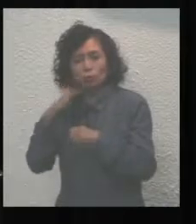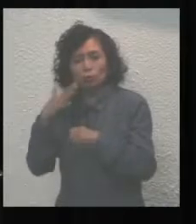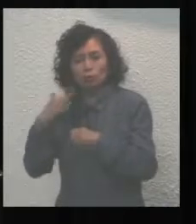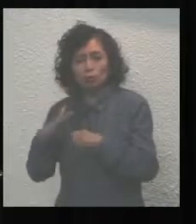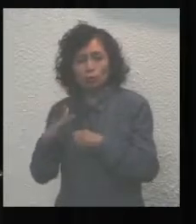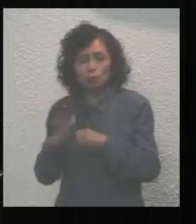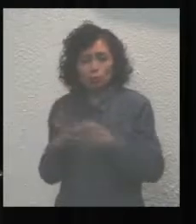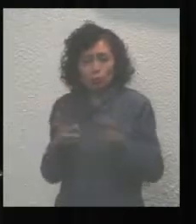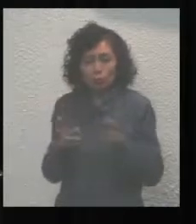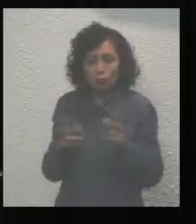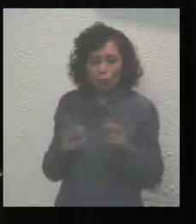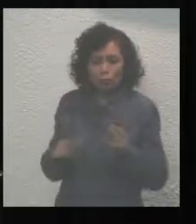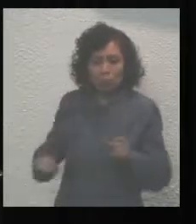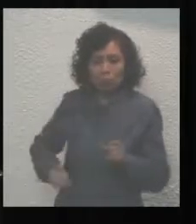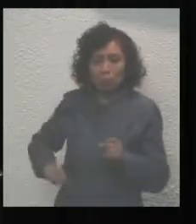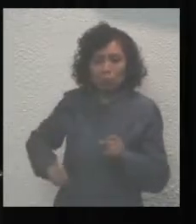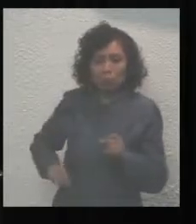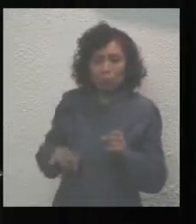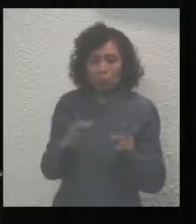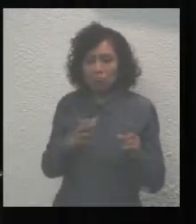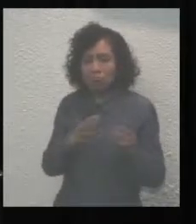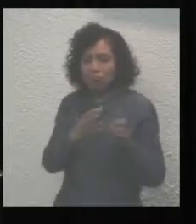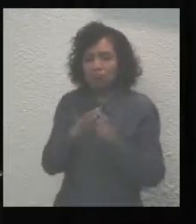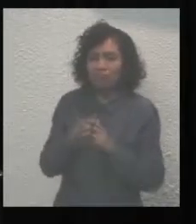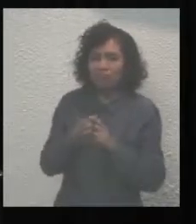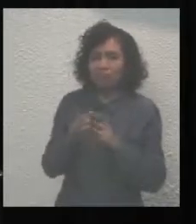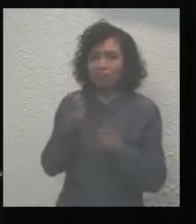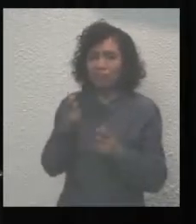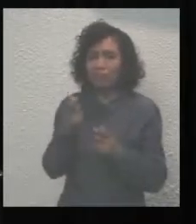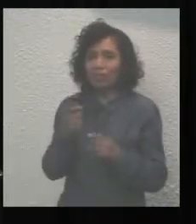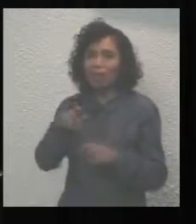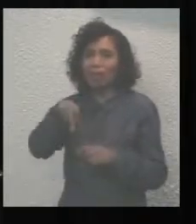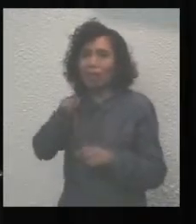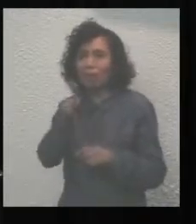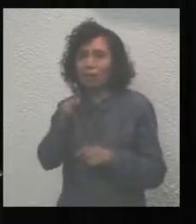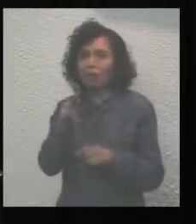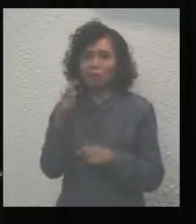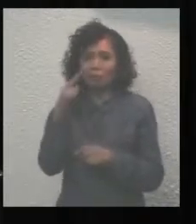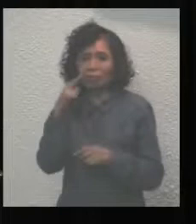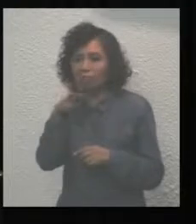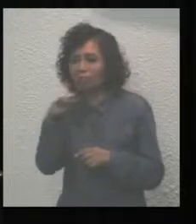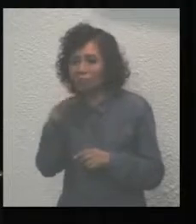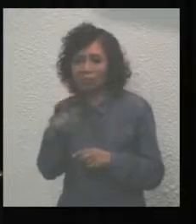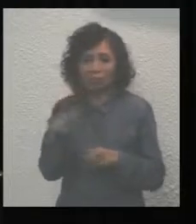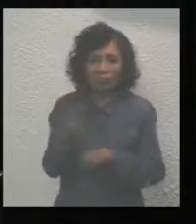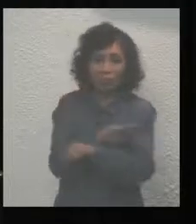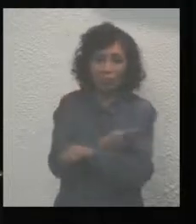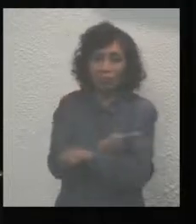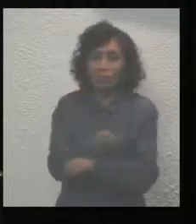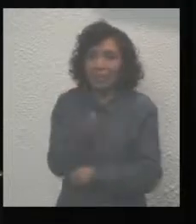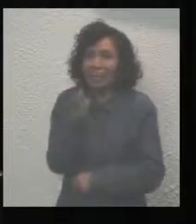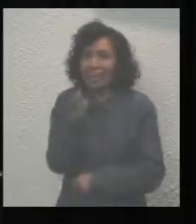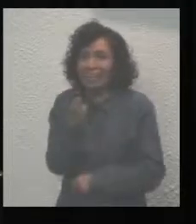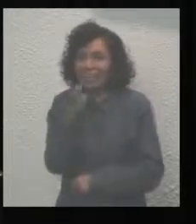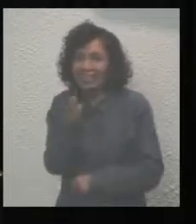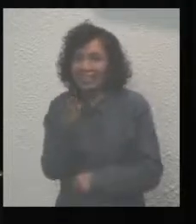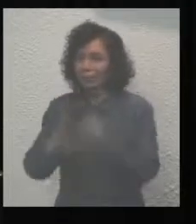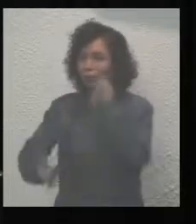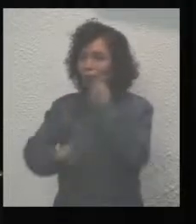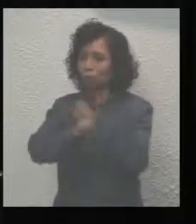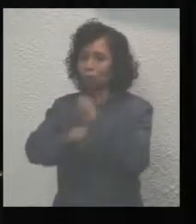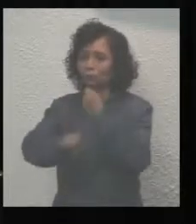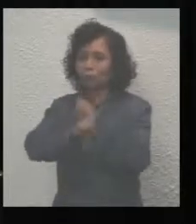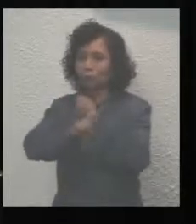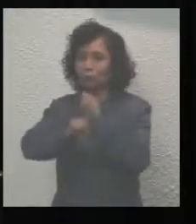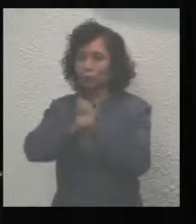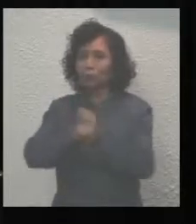los suyos, pero que ha sido incapaz de ver por quienes lo sostienen. Esas oligarquías fueron retratadas por